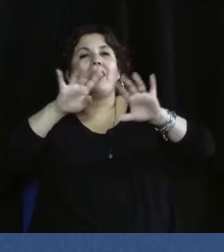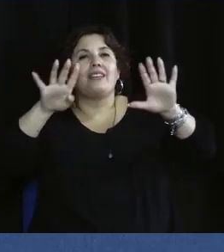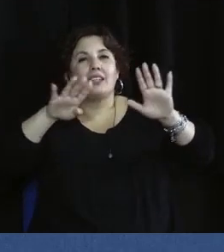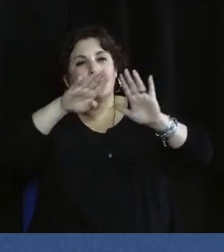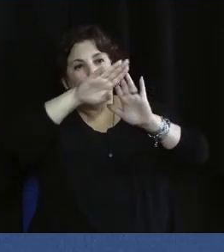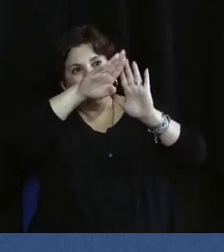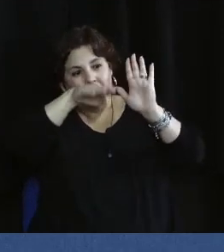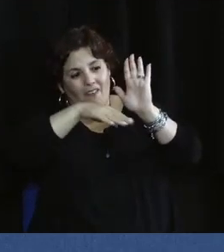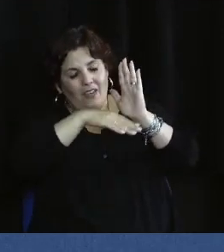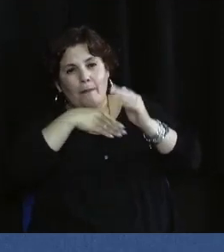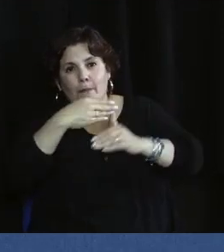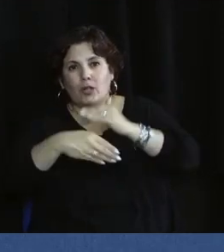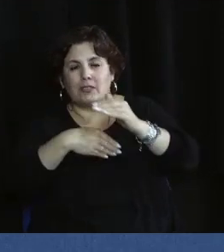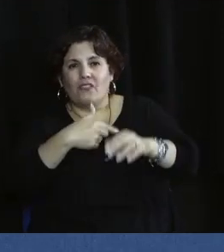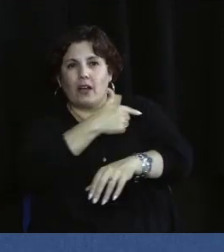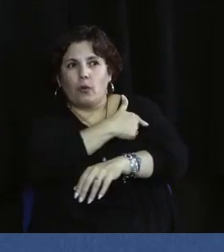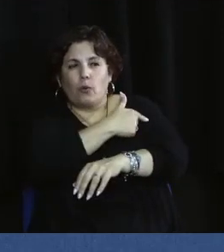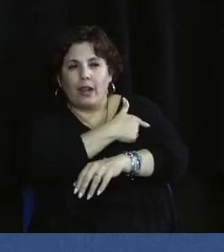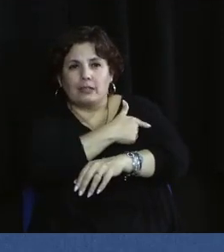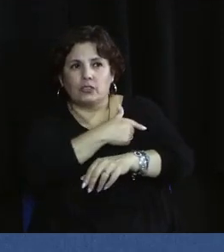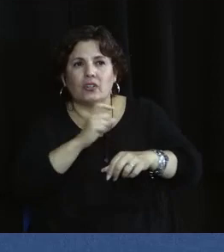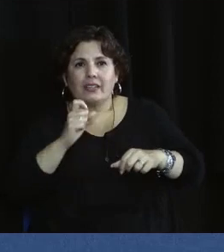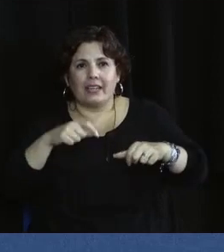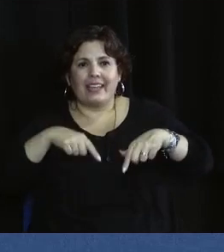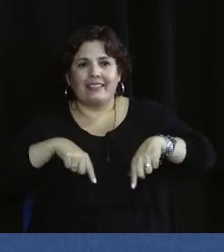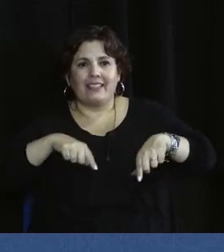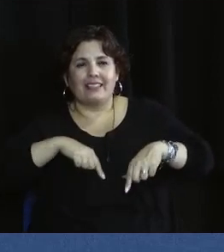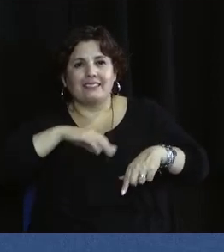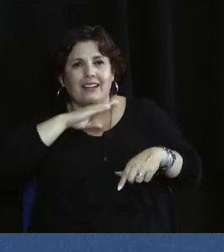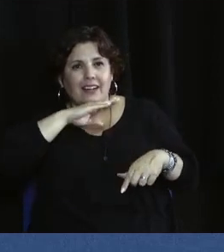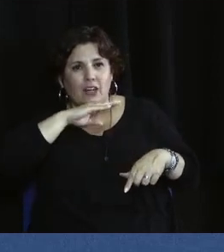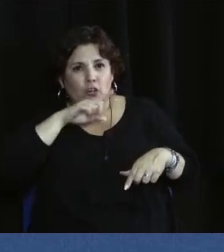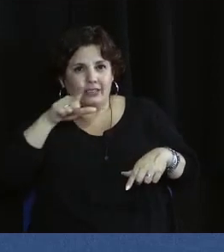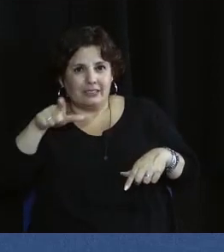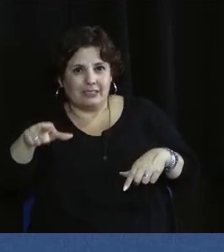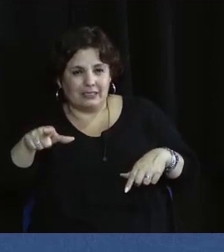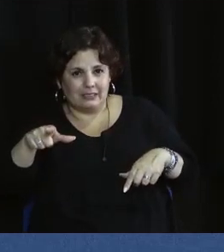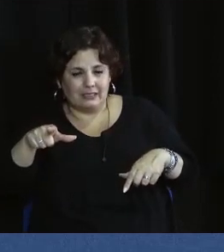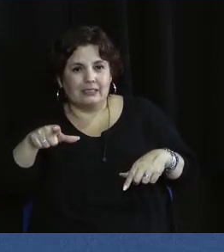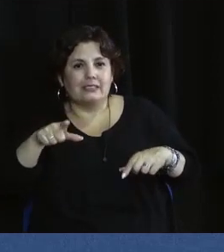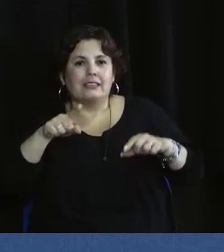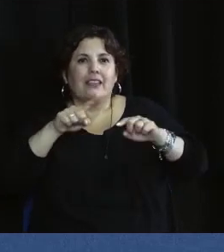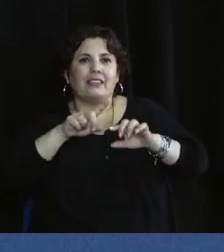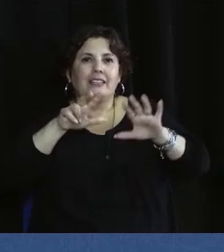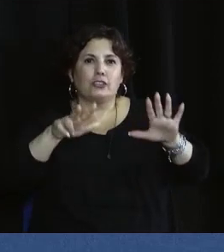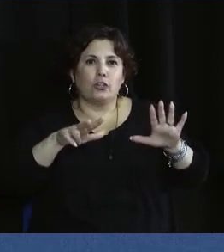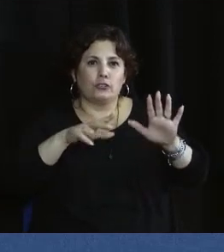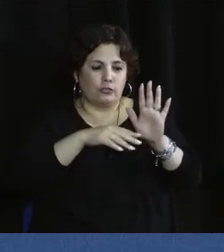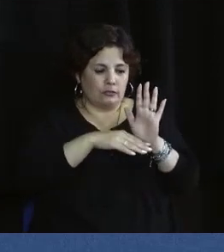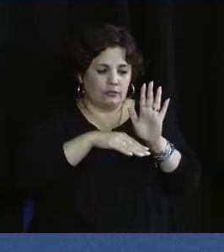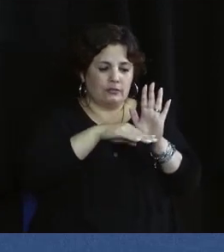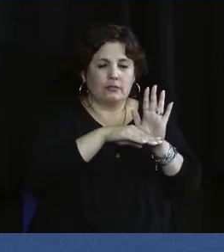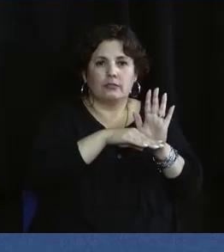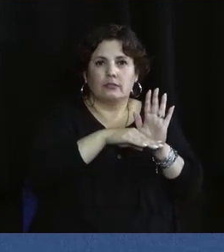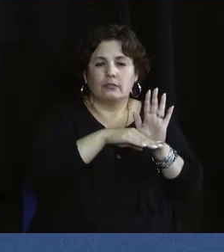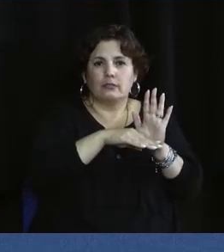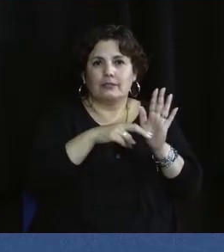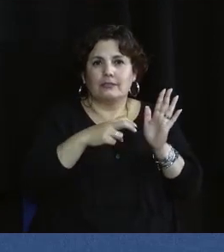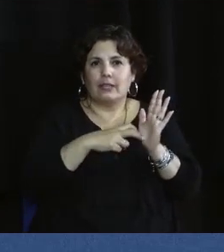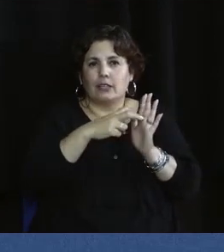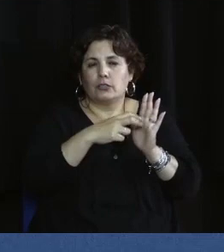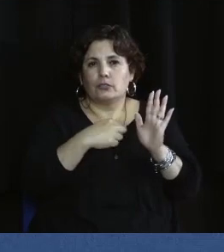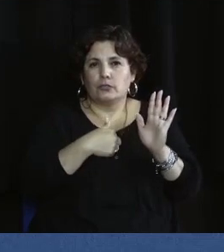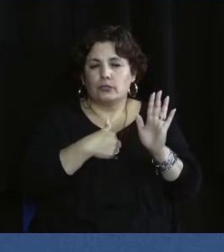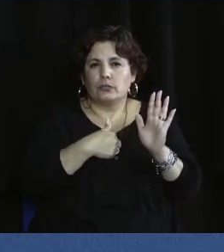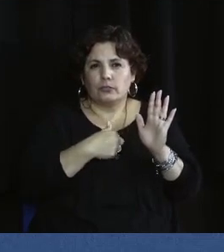de vacunación lo ocupa la Intendencia de Canelones. El lugar número 18 lo ocupa la Intendencia de